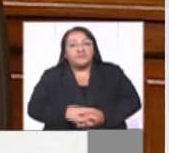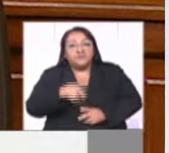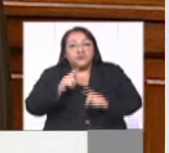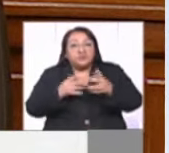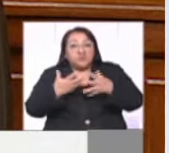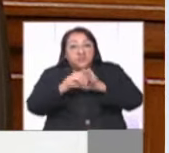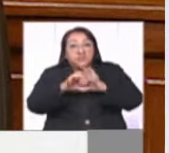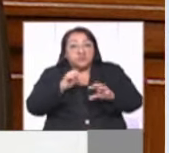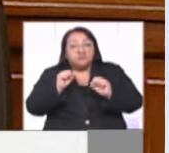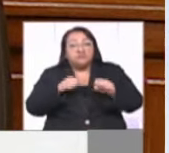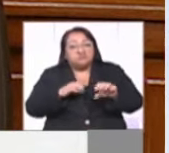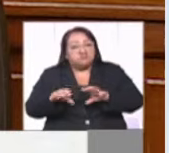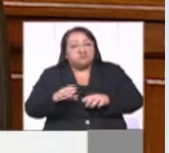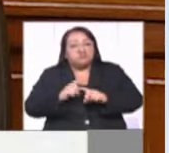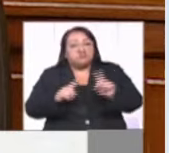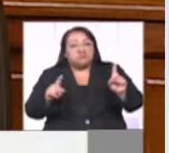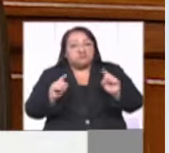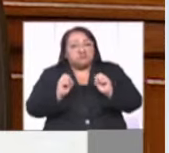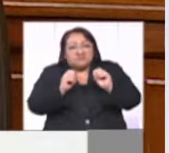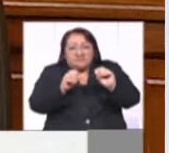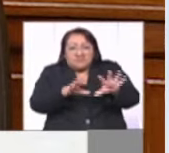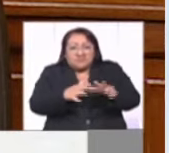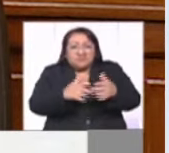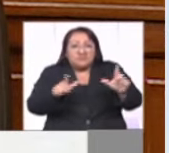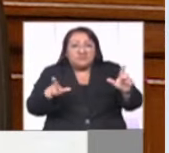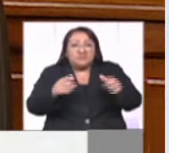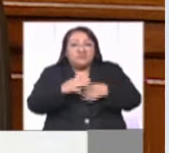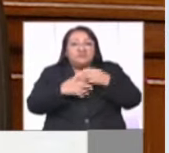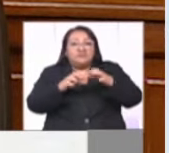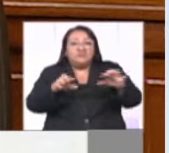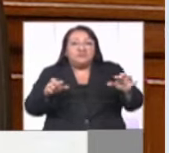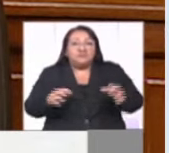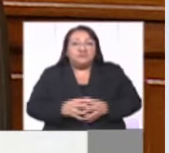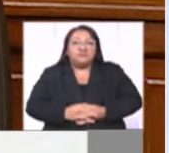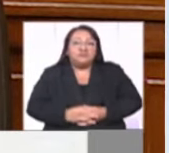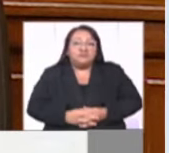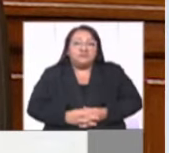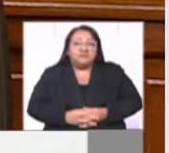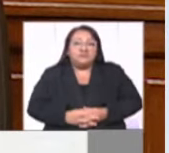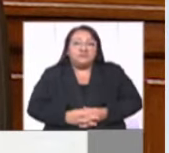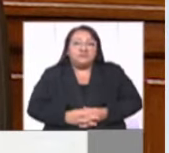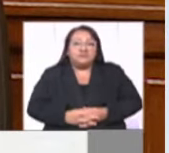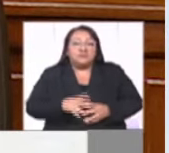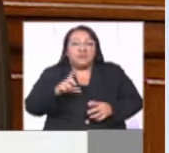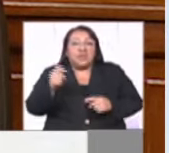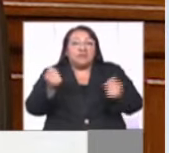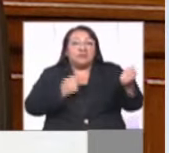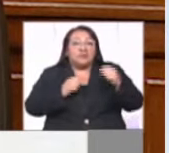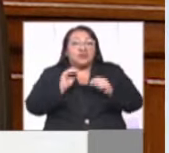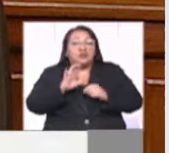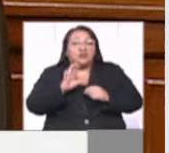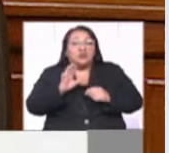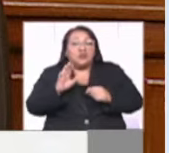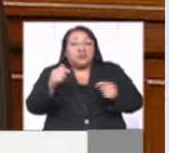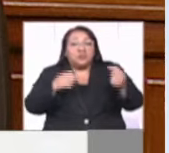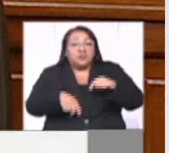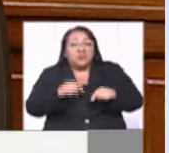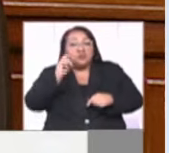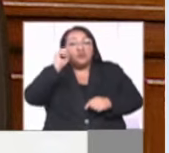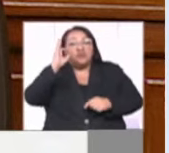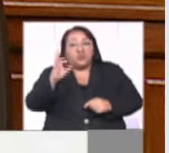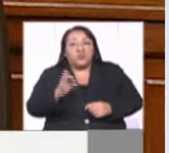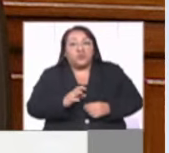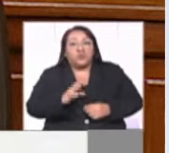retirar, lo hará. Pero dejemos en libertad el pueblo, dejemos en libertad la administración de su presente y de su